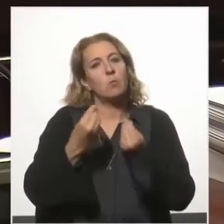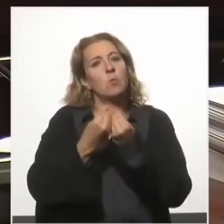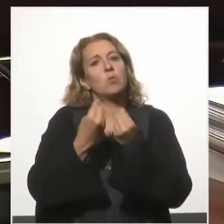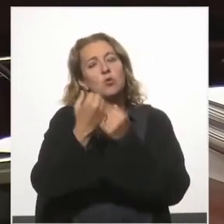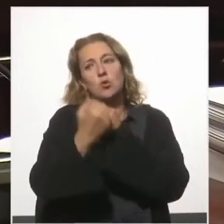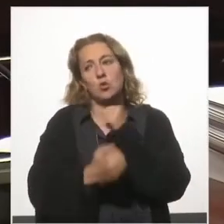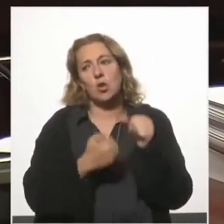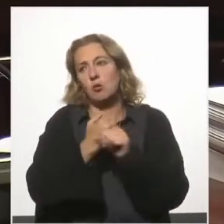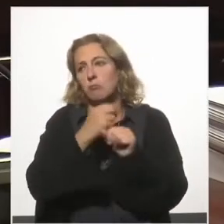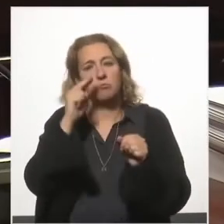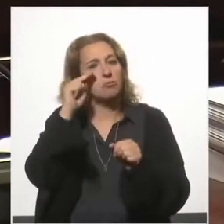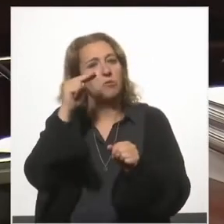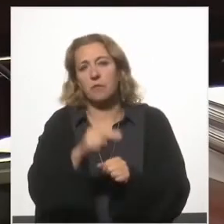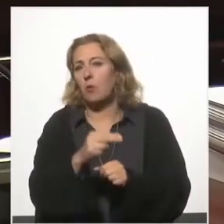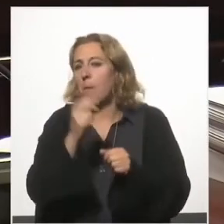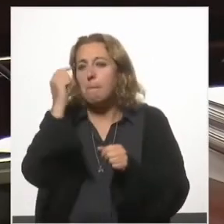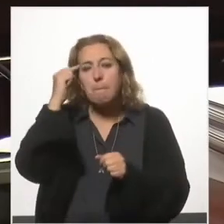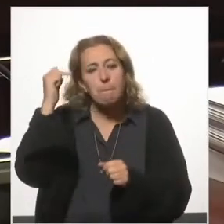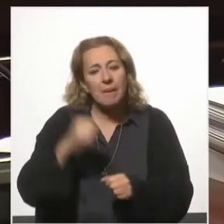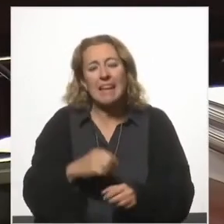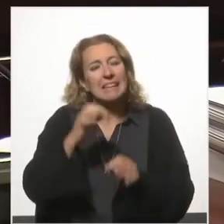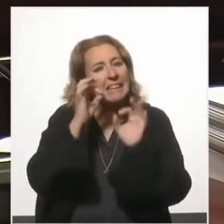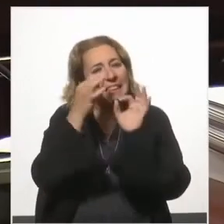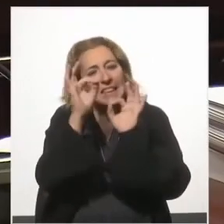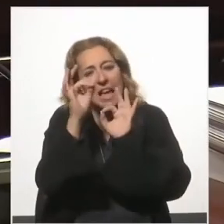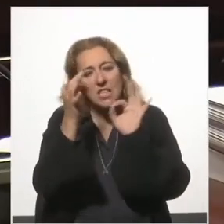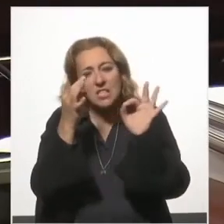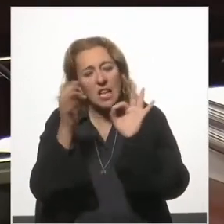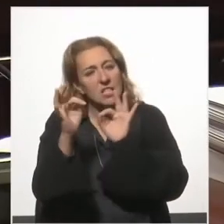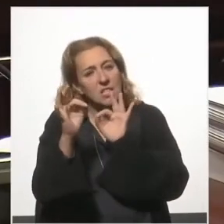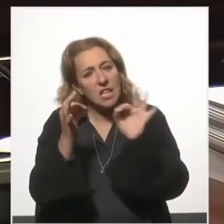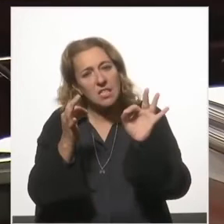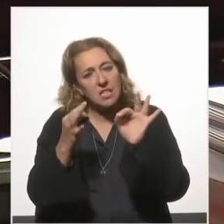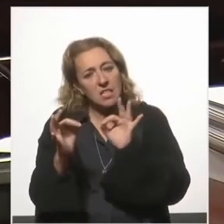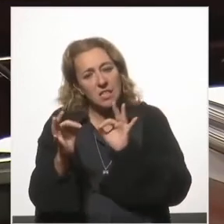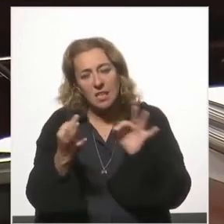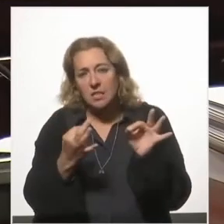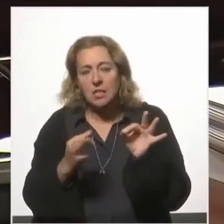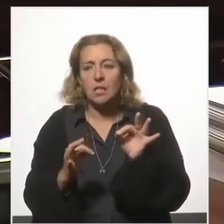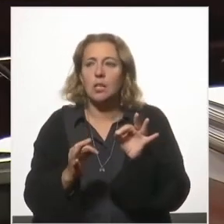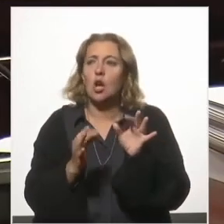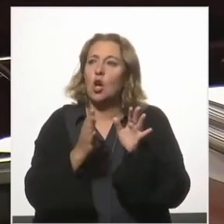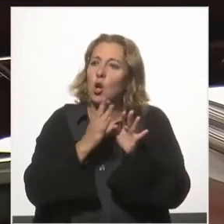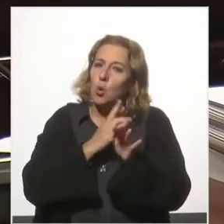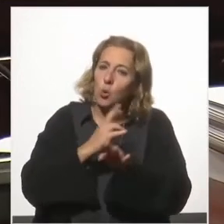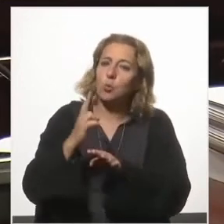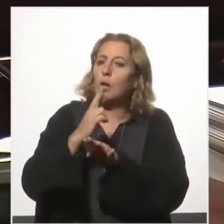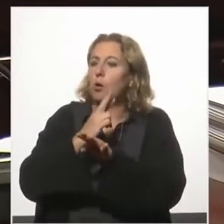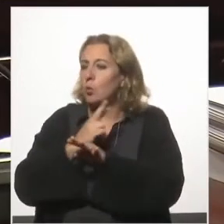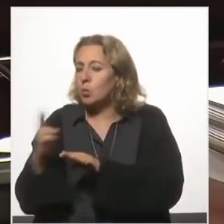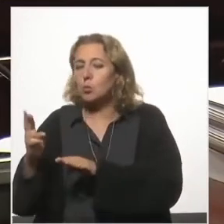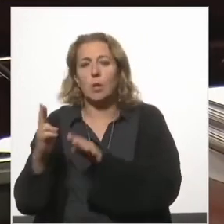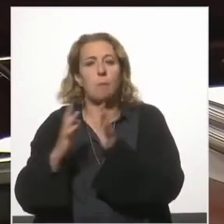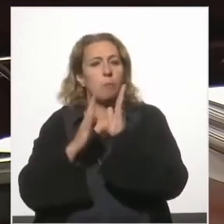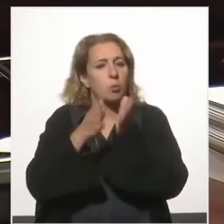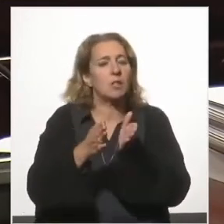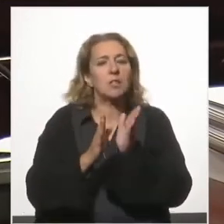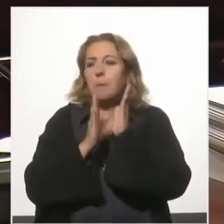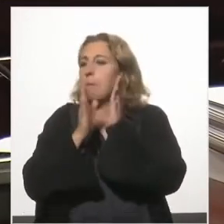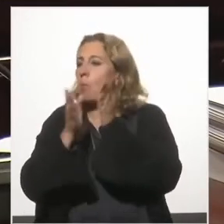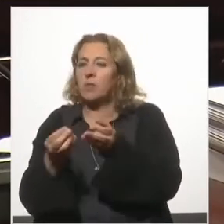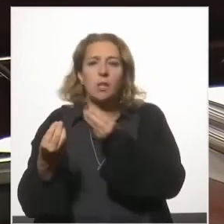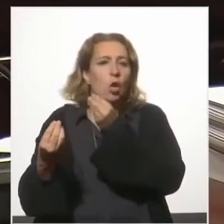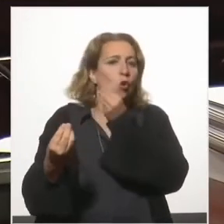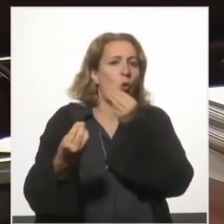plan tan detallado en que se detalla ruta por ruta, puente por puente, lo que se ha de construir y cómo se ha de